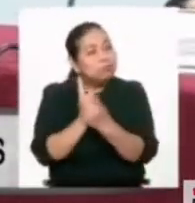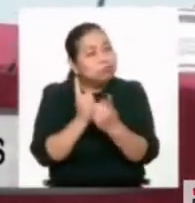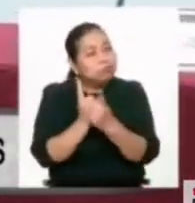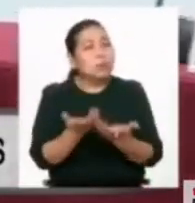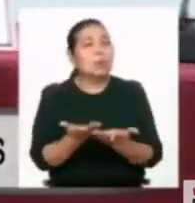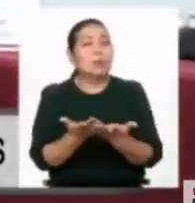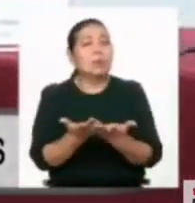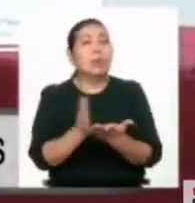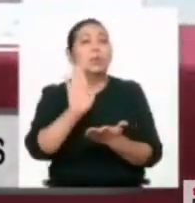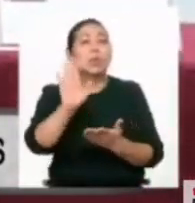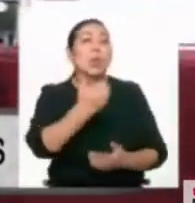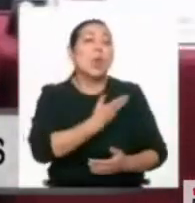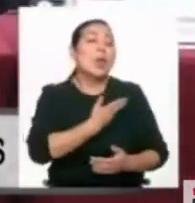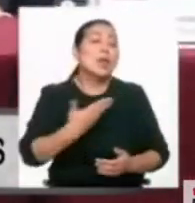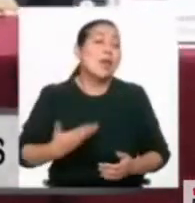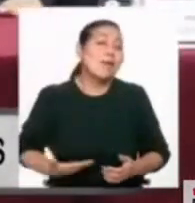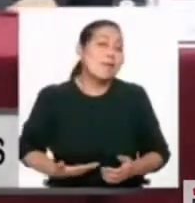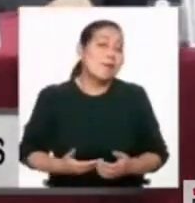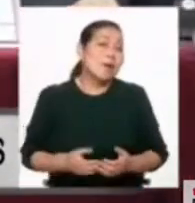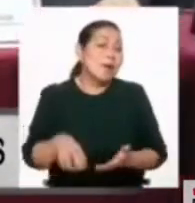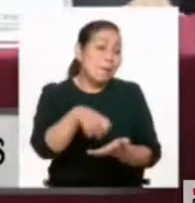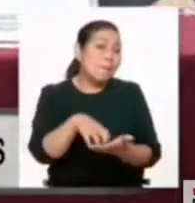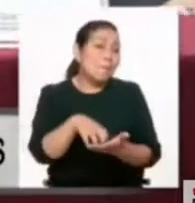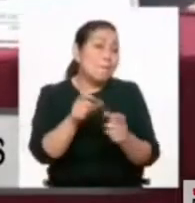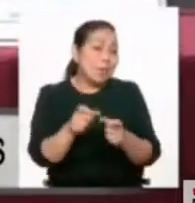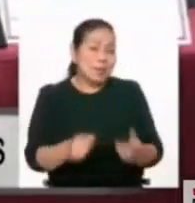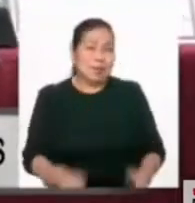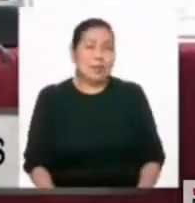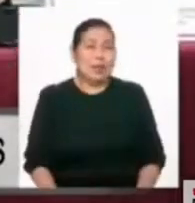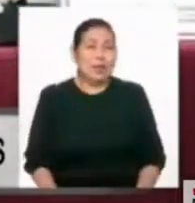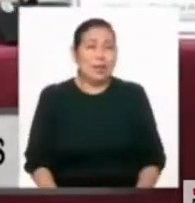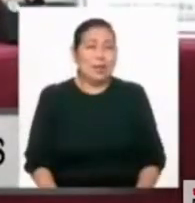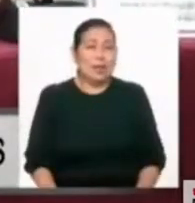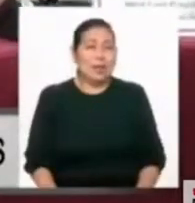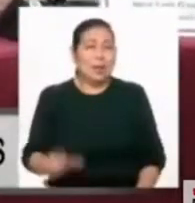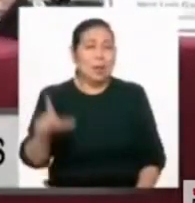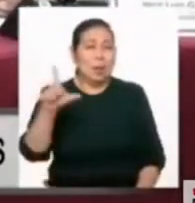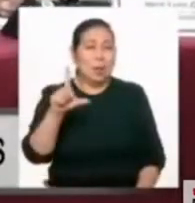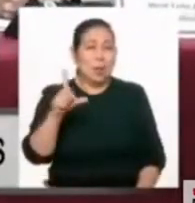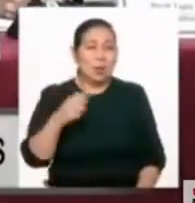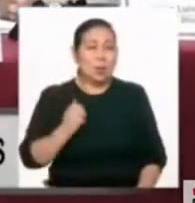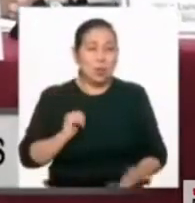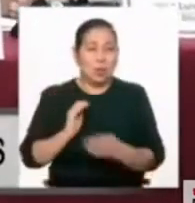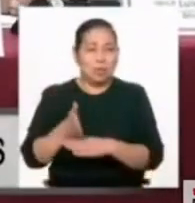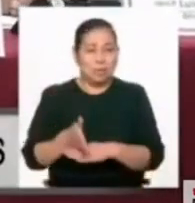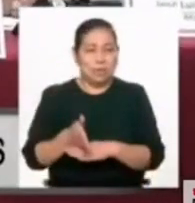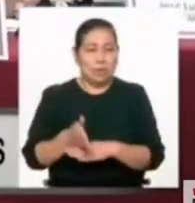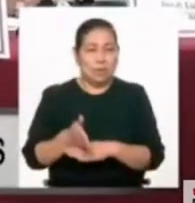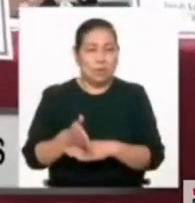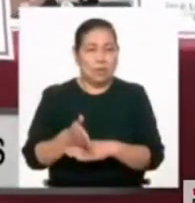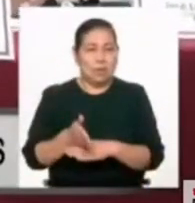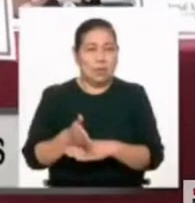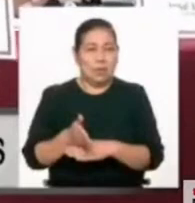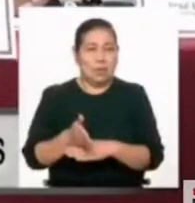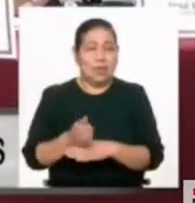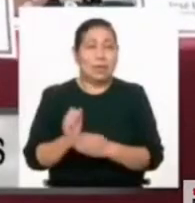encuentro entre su gobierno y la población. El día de el lunes estuve yo